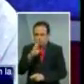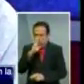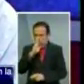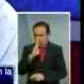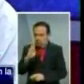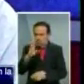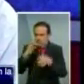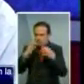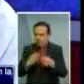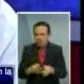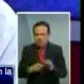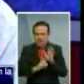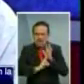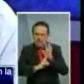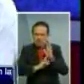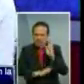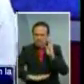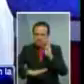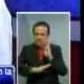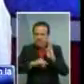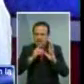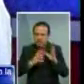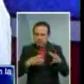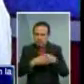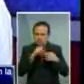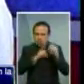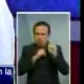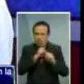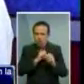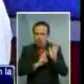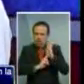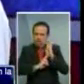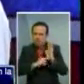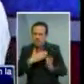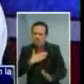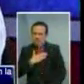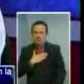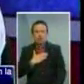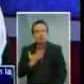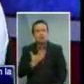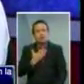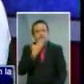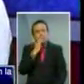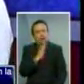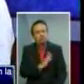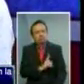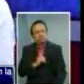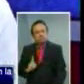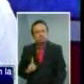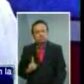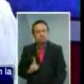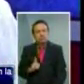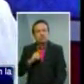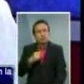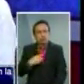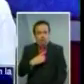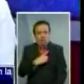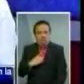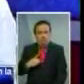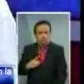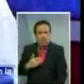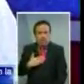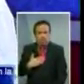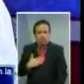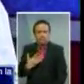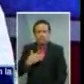representa bien a las bases de su partido y que el partido no lo representa bien a uno, lo honesto es dar un paso al lado, porque sabe que siendo diputado, lo más